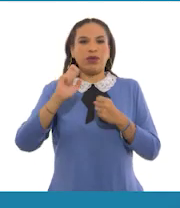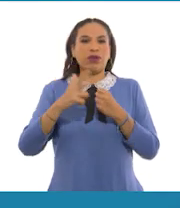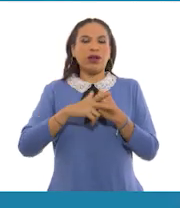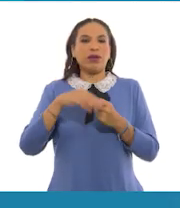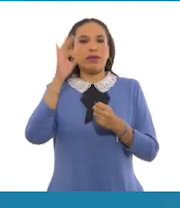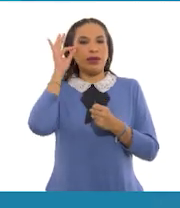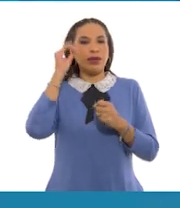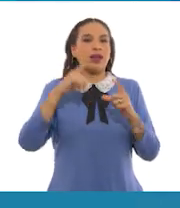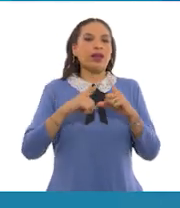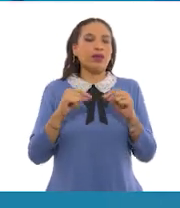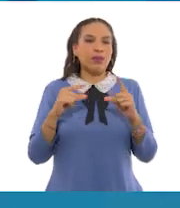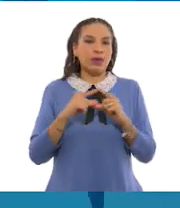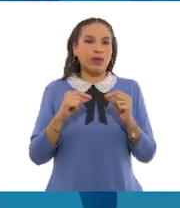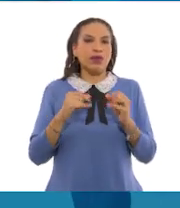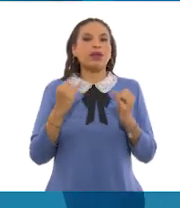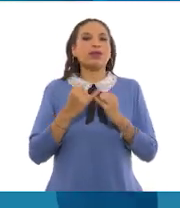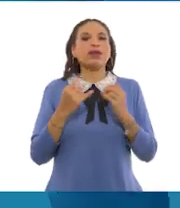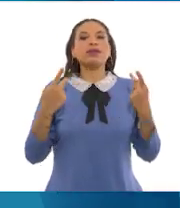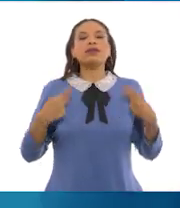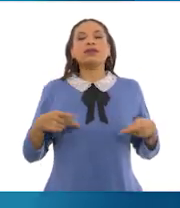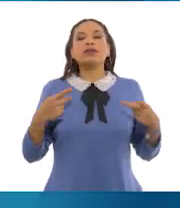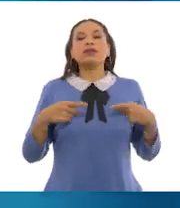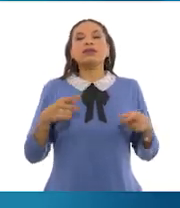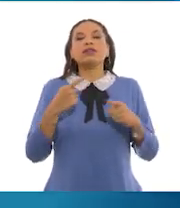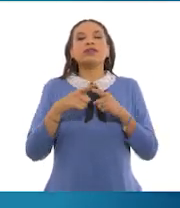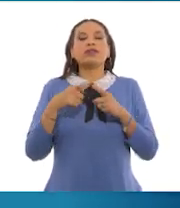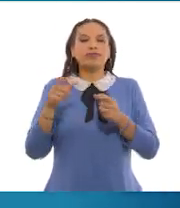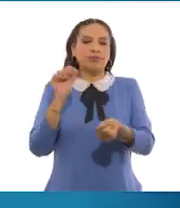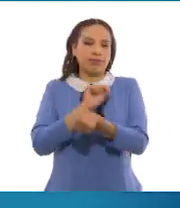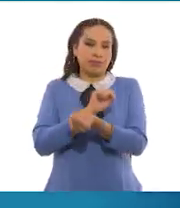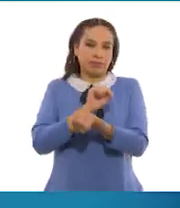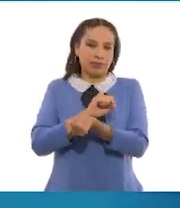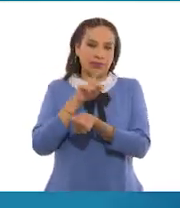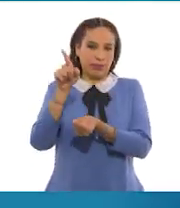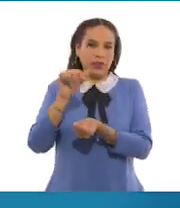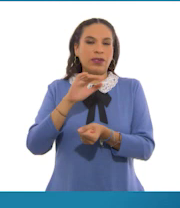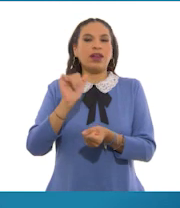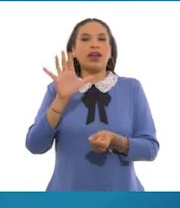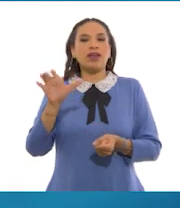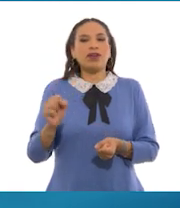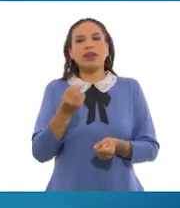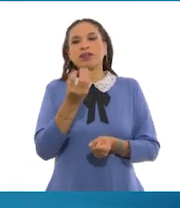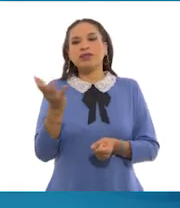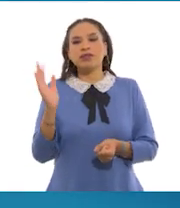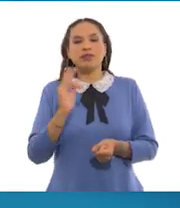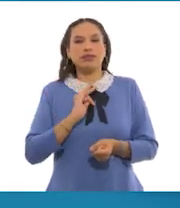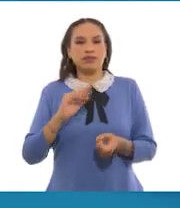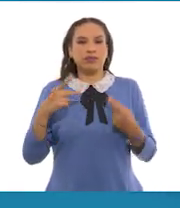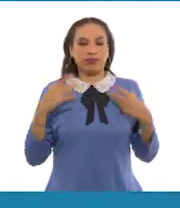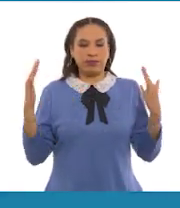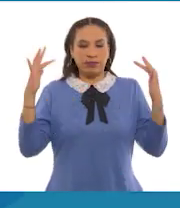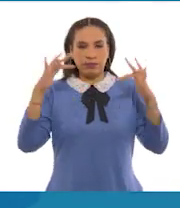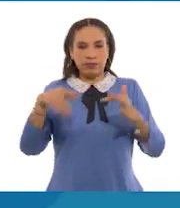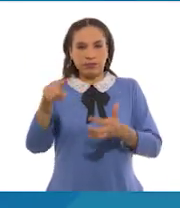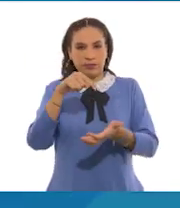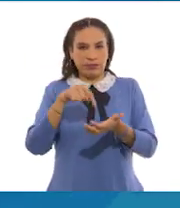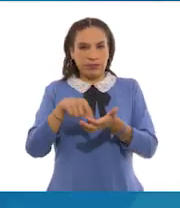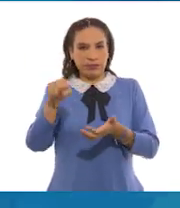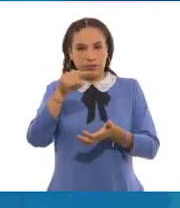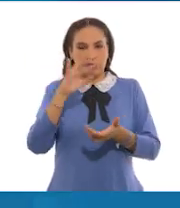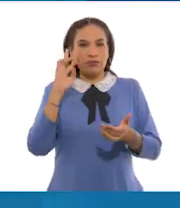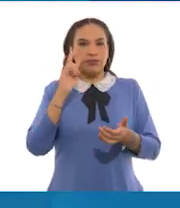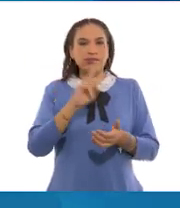Filipinas, Japón, así como personas tomadas como esclavos de África, entre otras, se juntaban en este